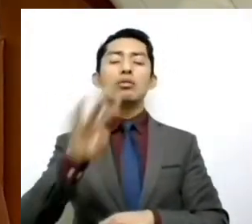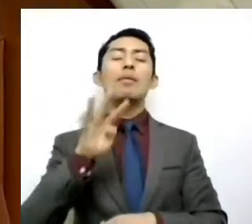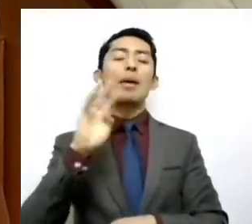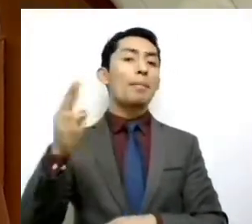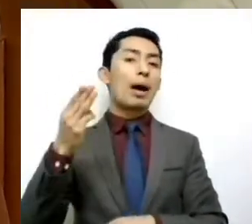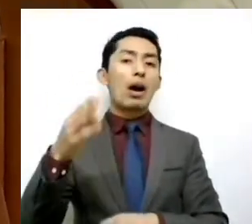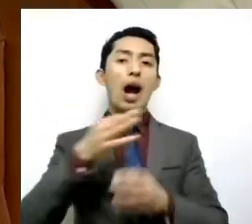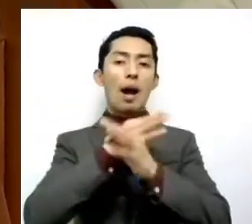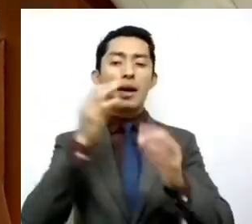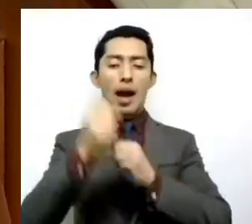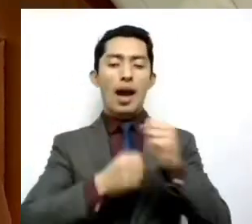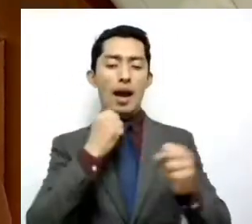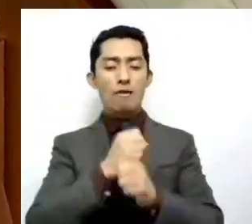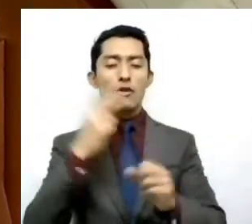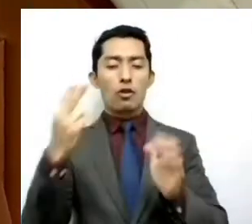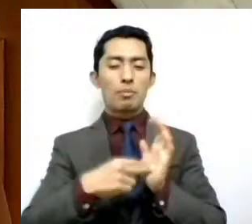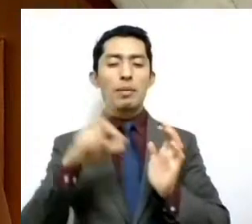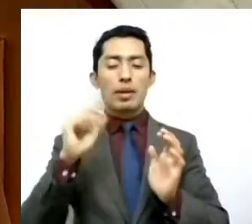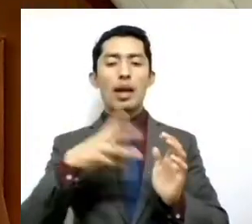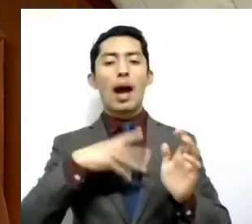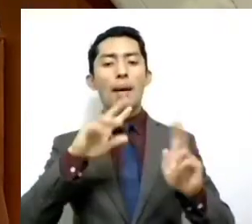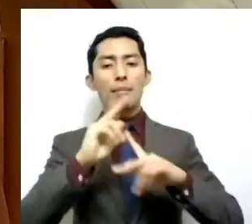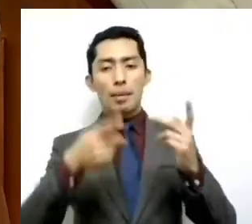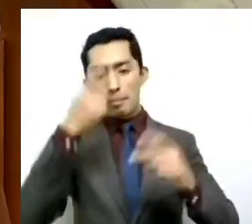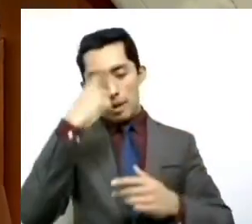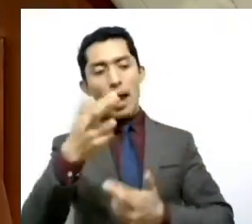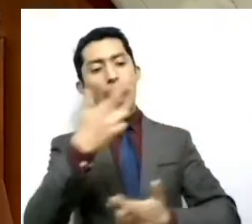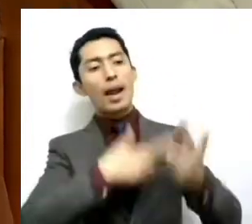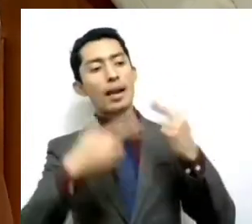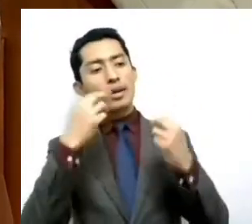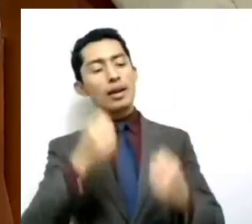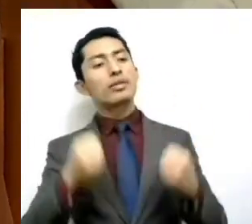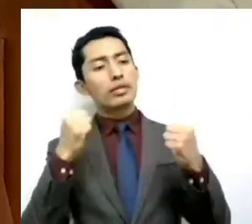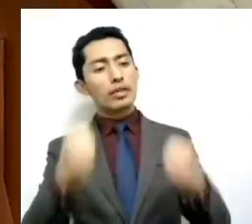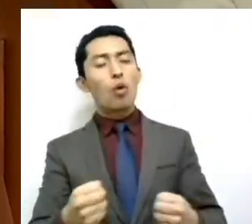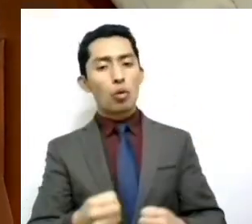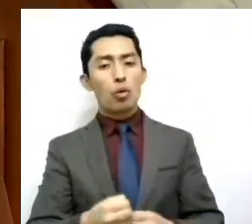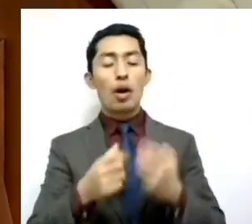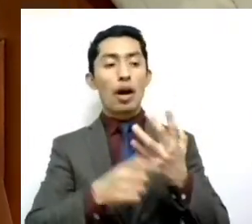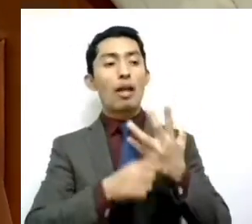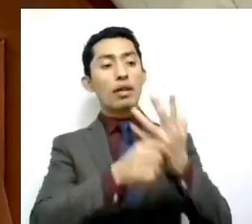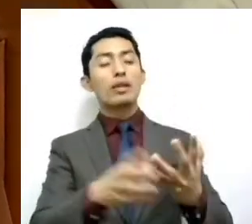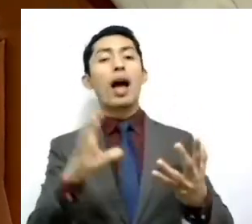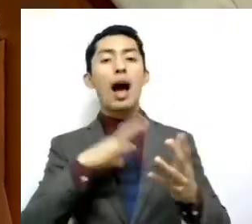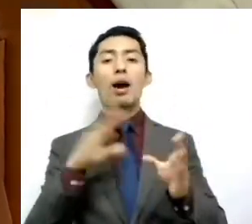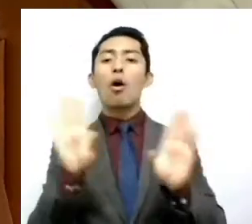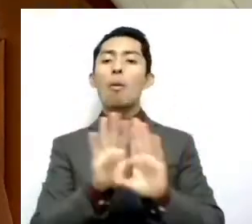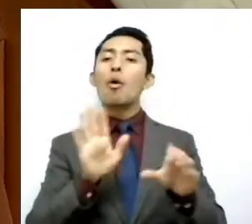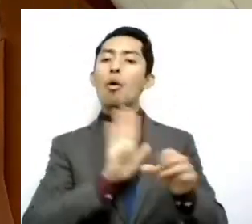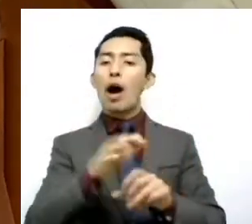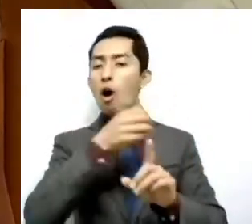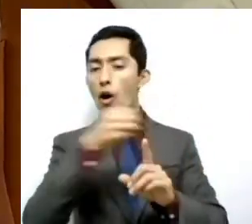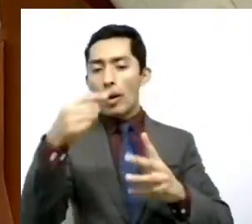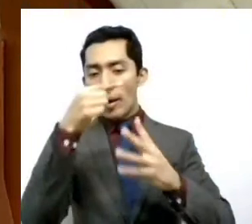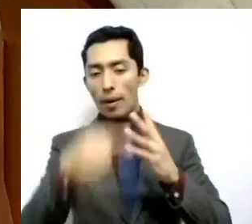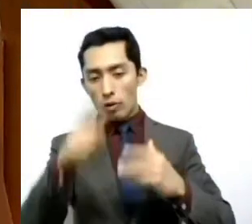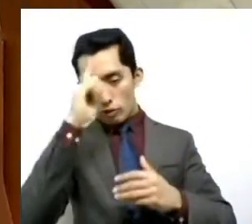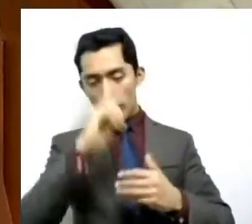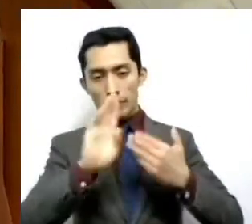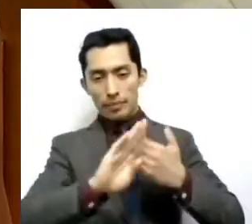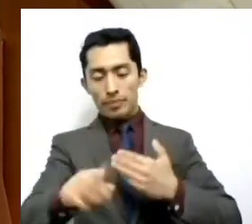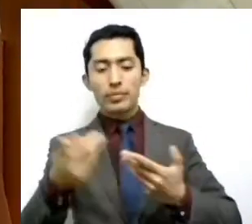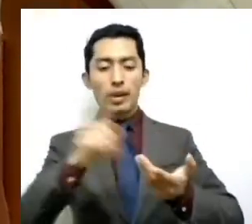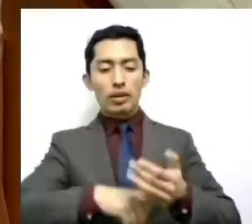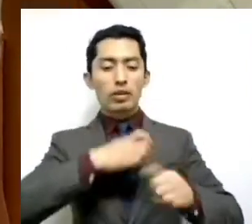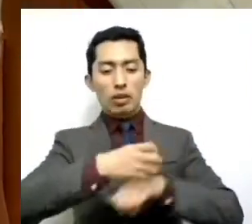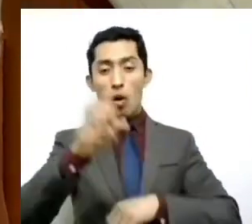año en curso el Plan de Regreso Seguro, en el que se detallan las medidas que se seguirán en la entidad una vez que